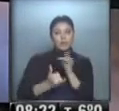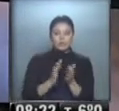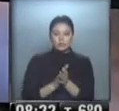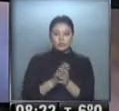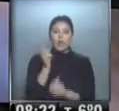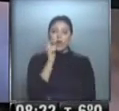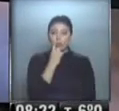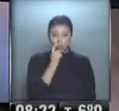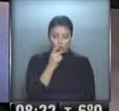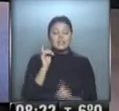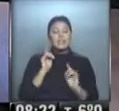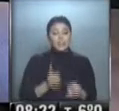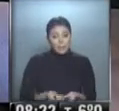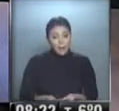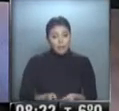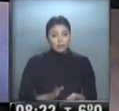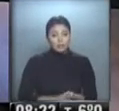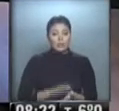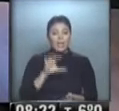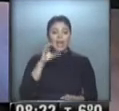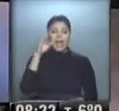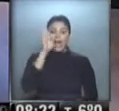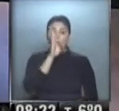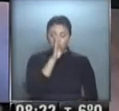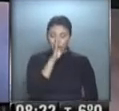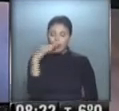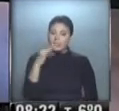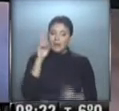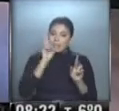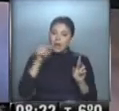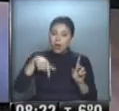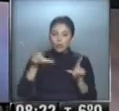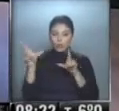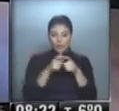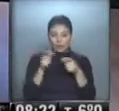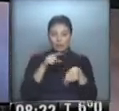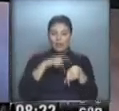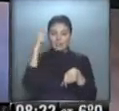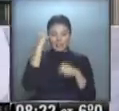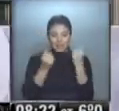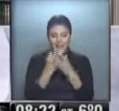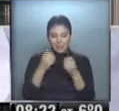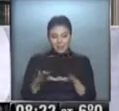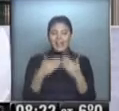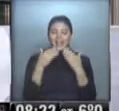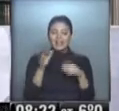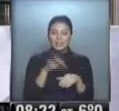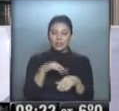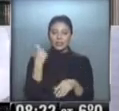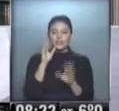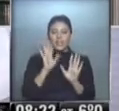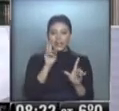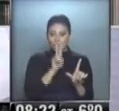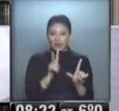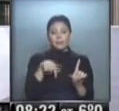ortodoncia y vamos a estar hablando de autismo no se pueden perder hoy la emisión de red de salud a las 10 de la mañana gracias doc ahí estaremos